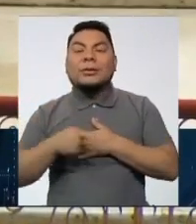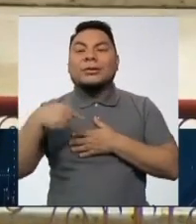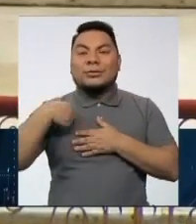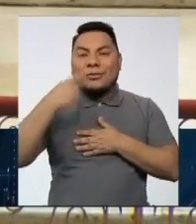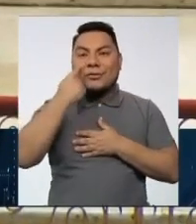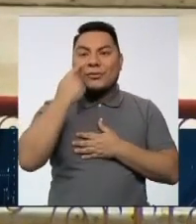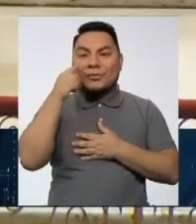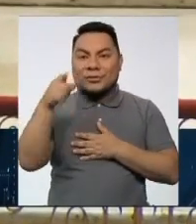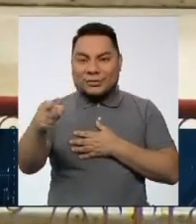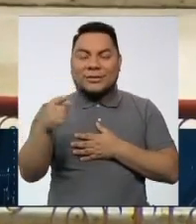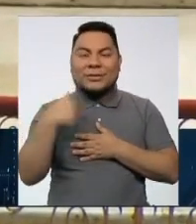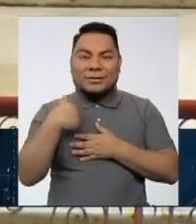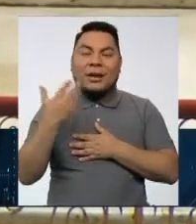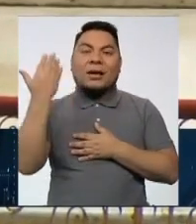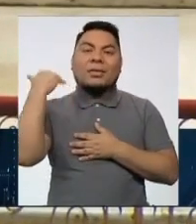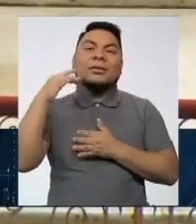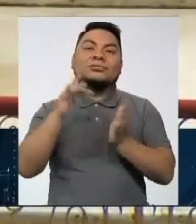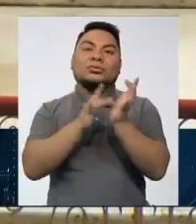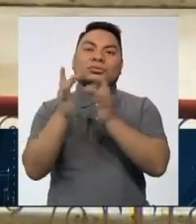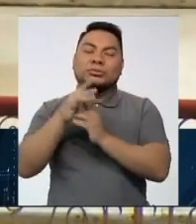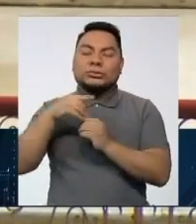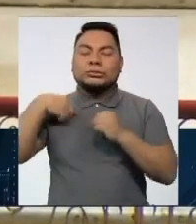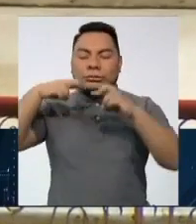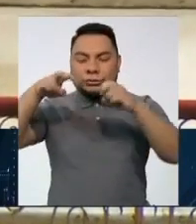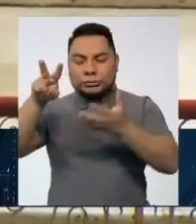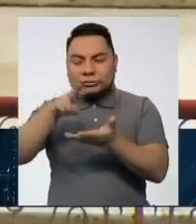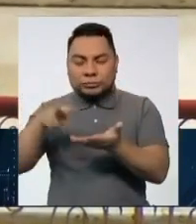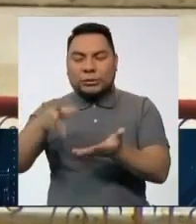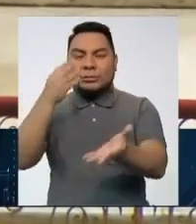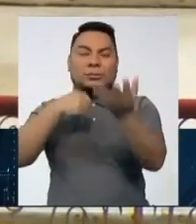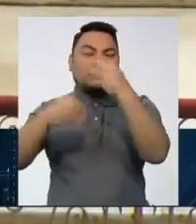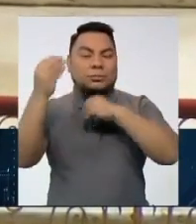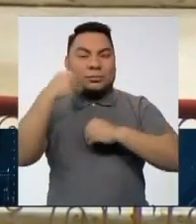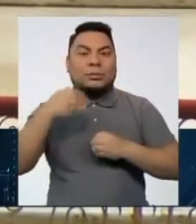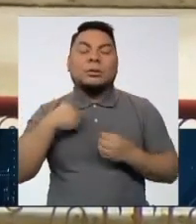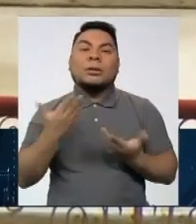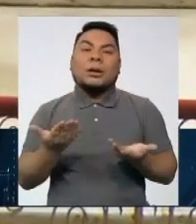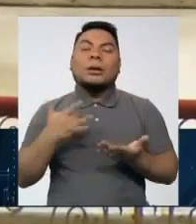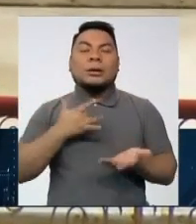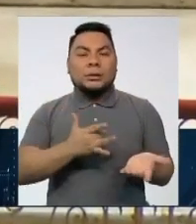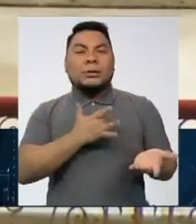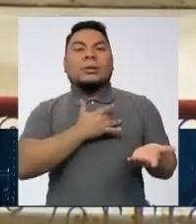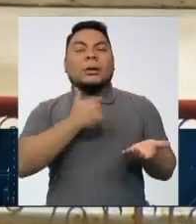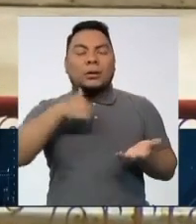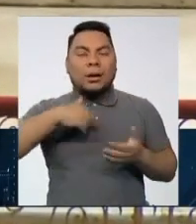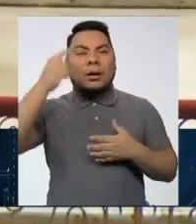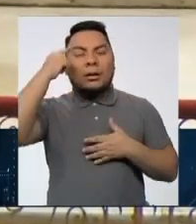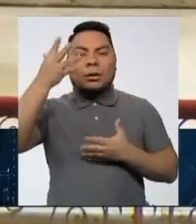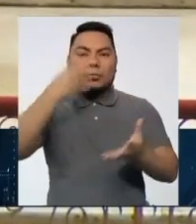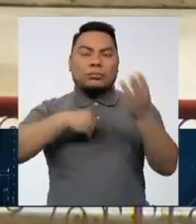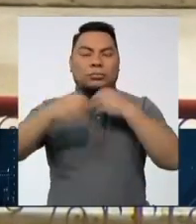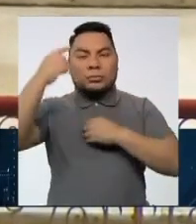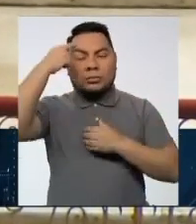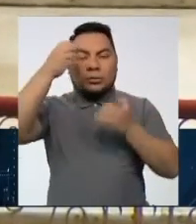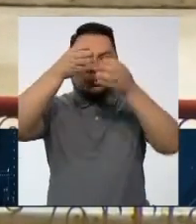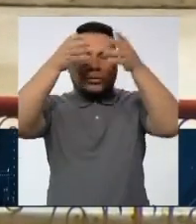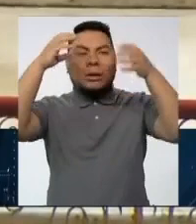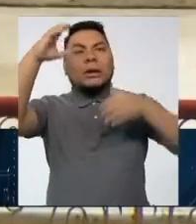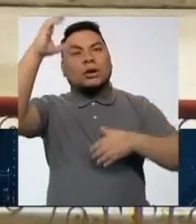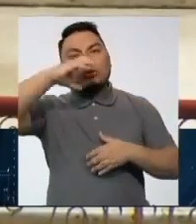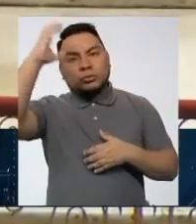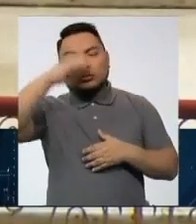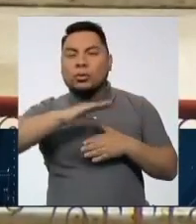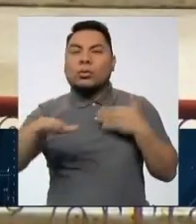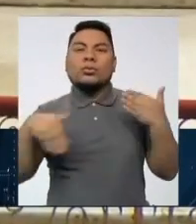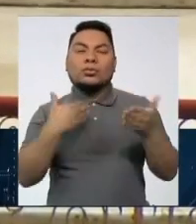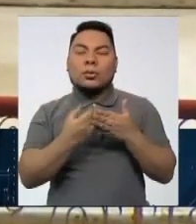la Compañía de Jesús y me hizo pedir incesantemente el conocimiento interno de tanto